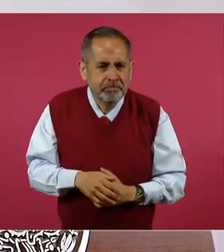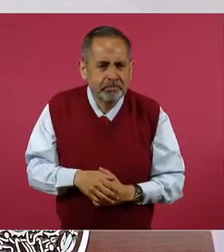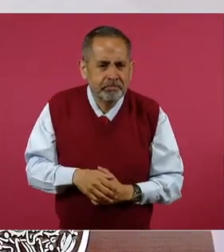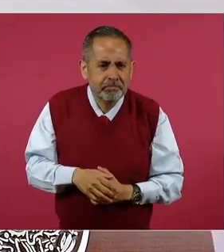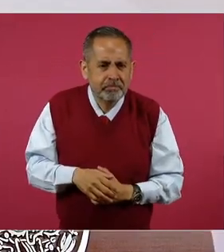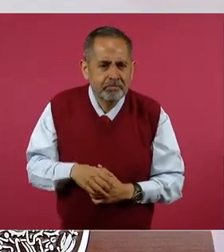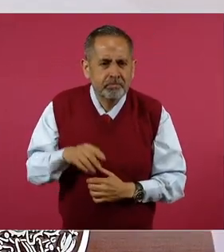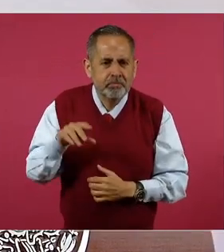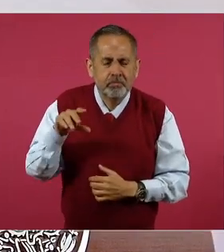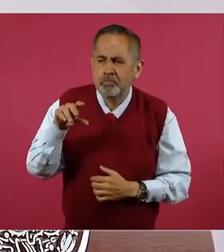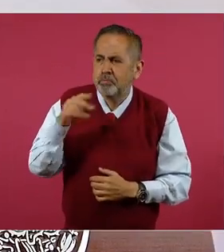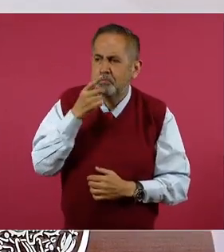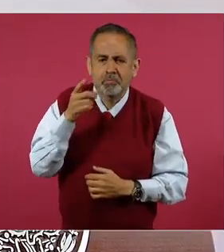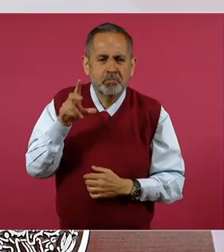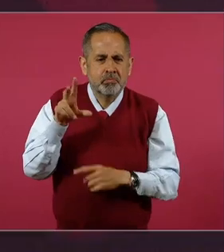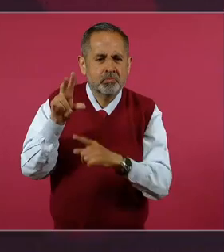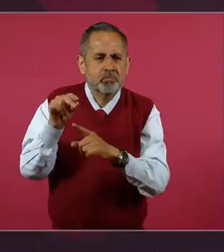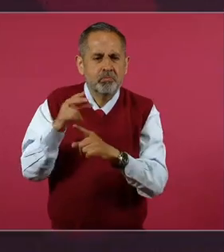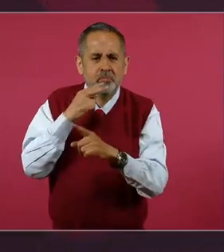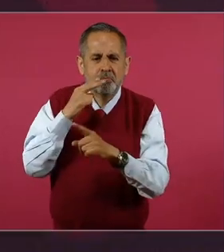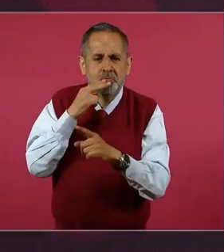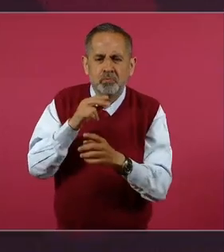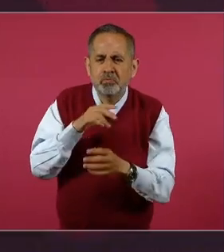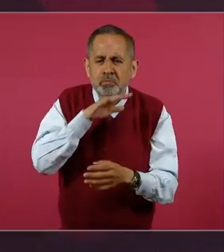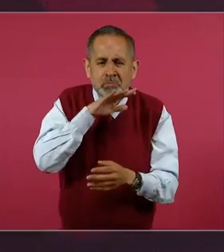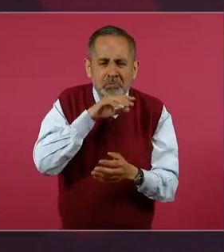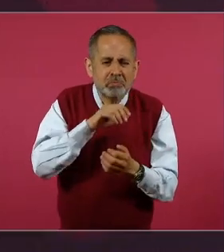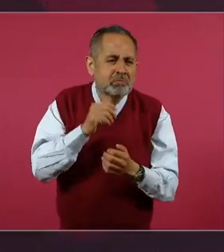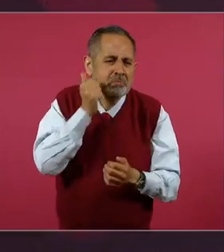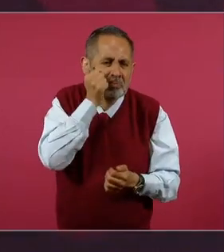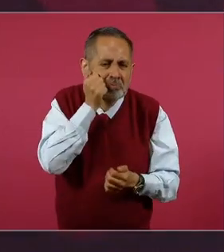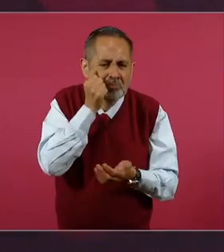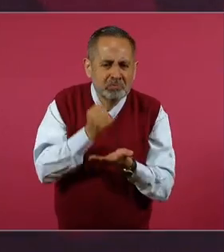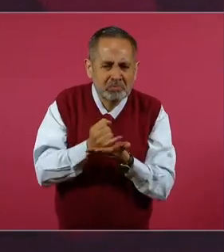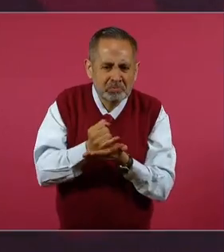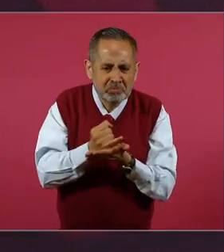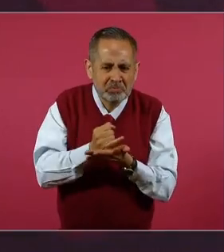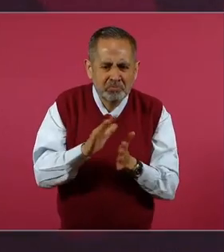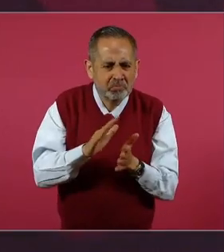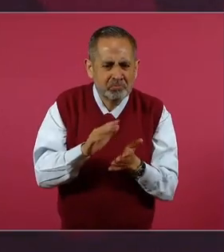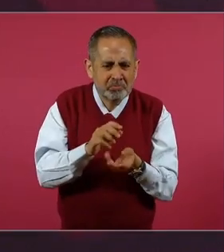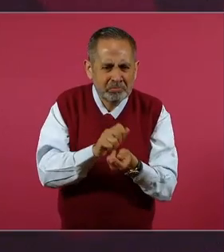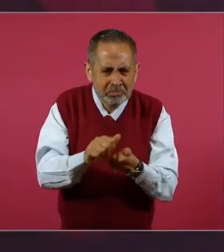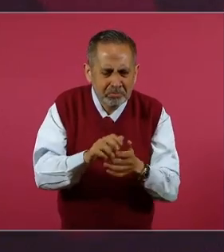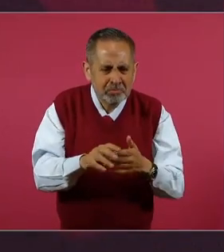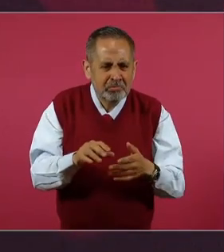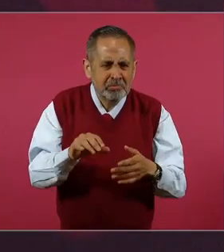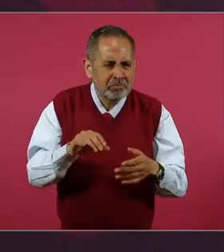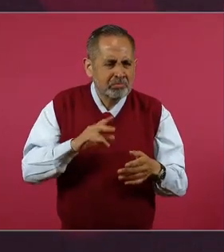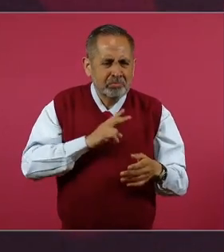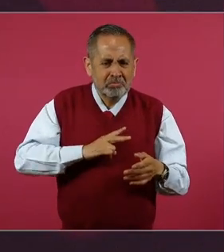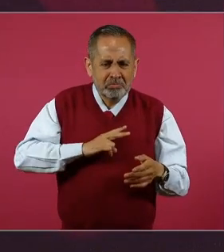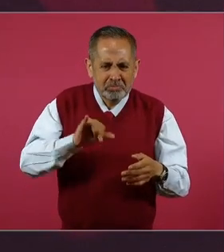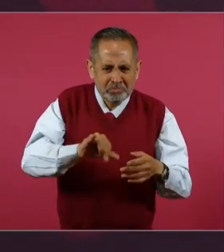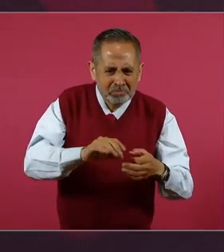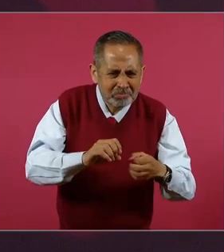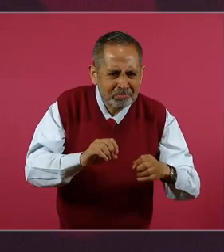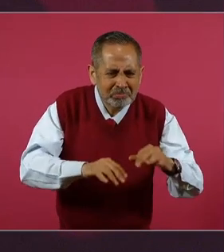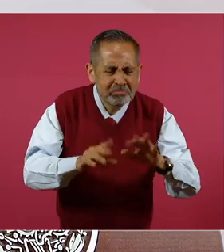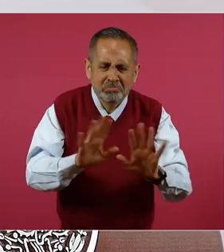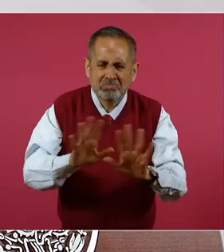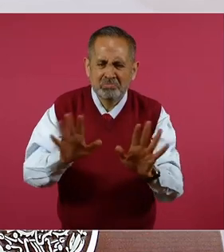no use detergente, no tire fertilizante,